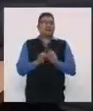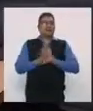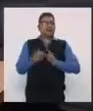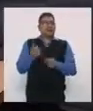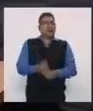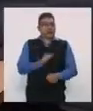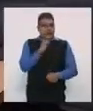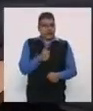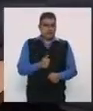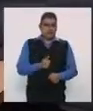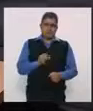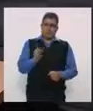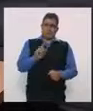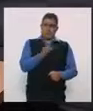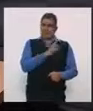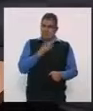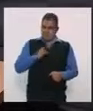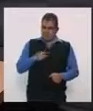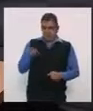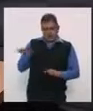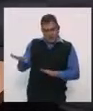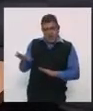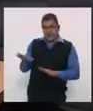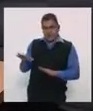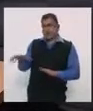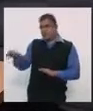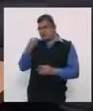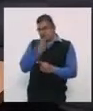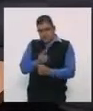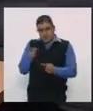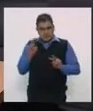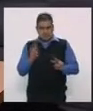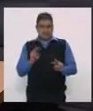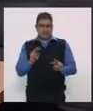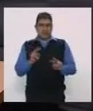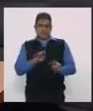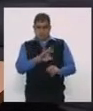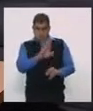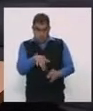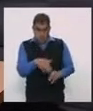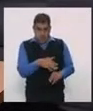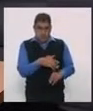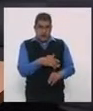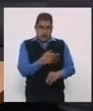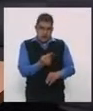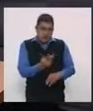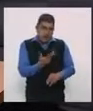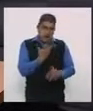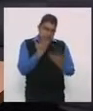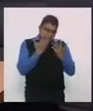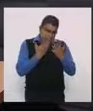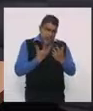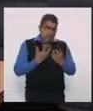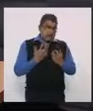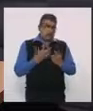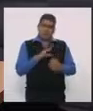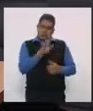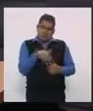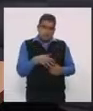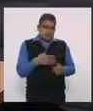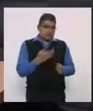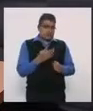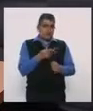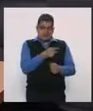en realidad tendríamos que dejar que los niños reconozcan que han perdido a su mascota, que su mascota murió, que no